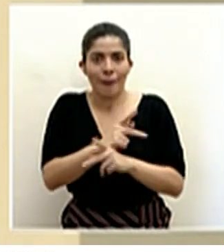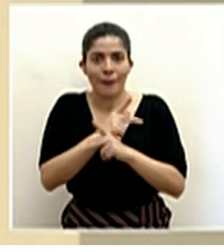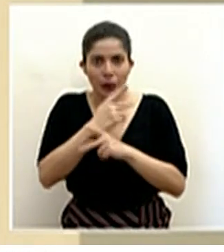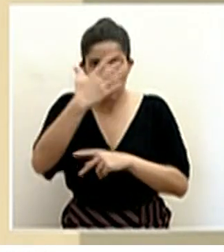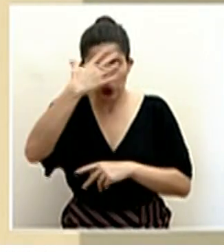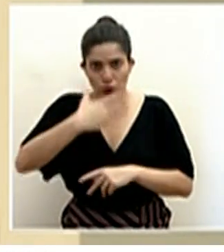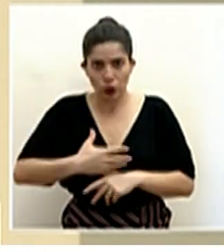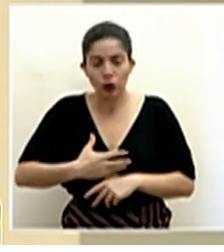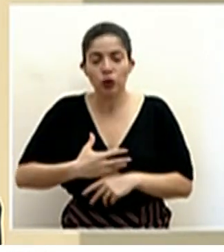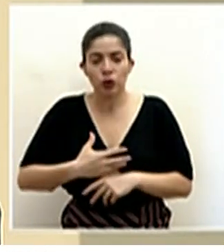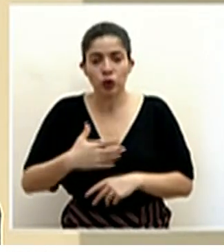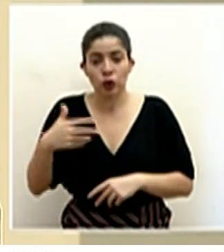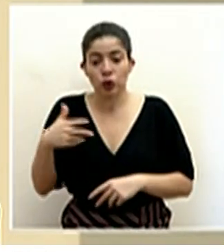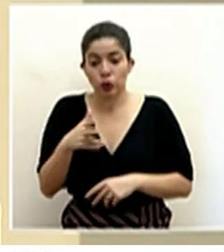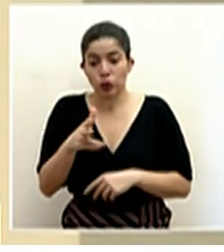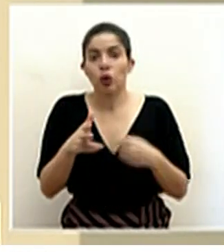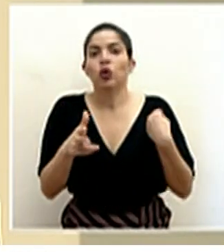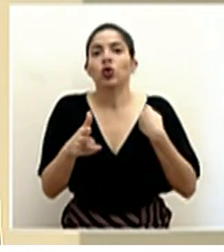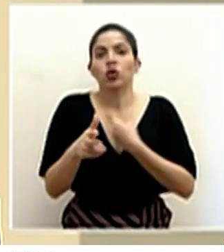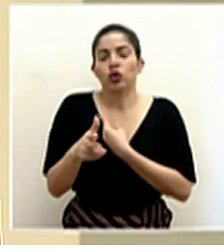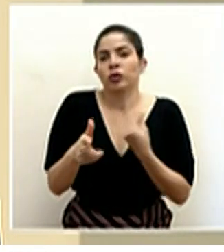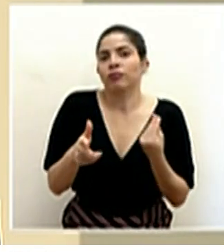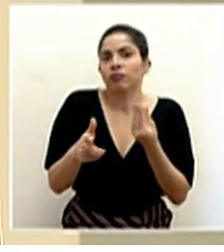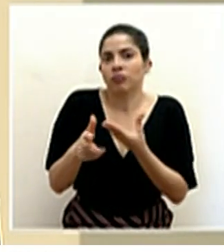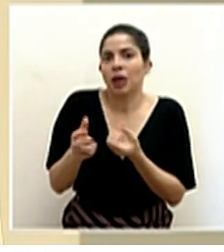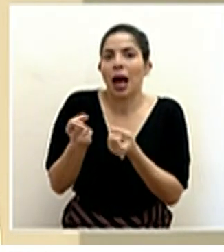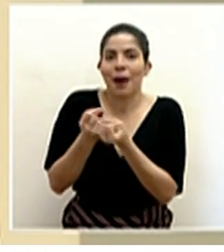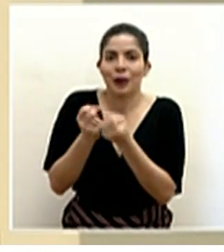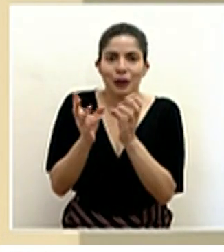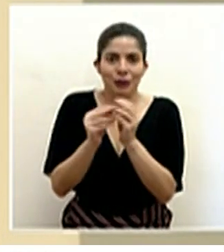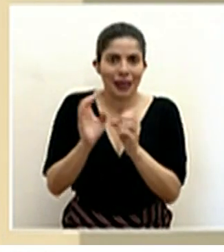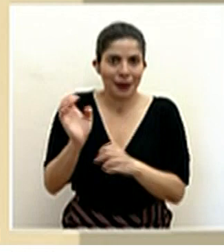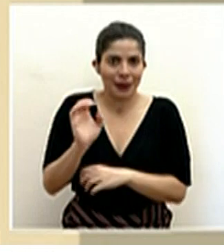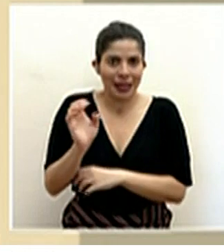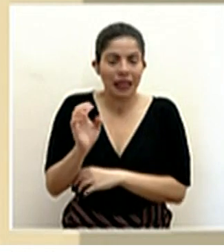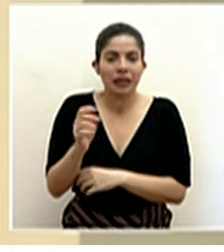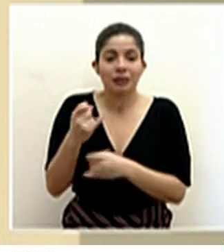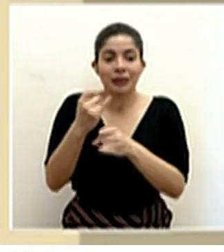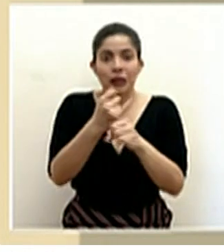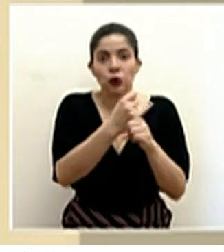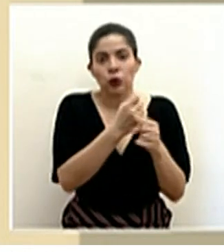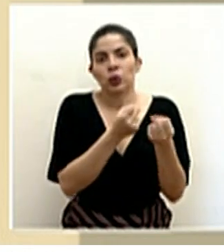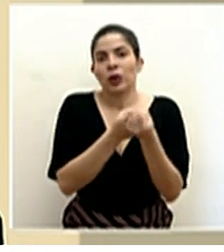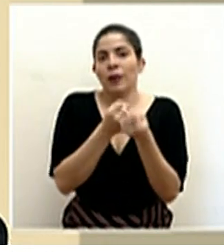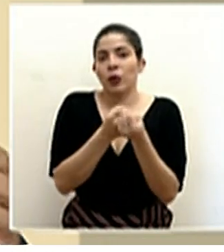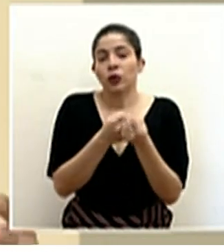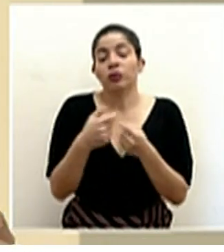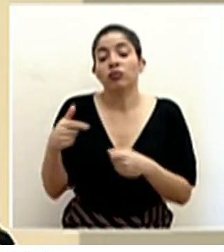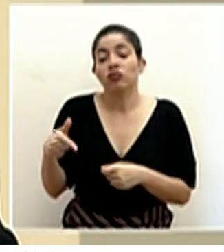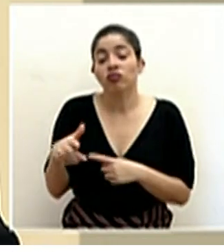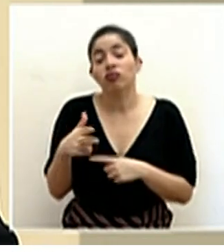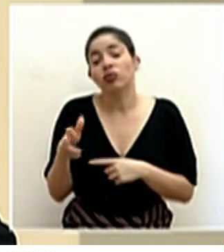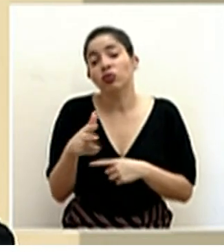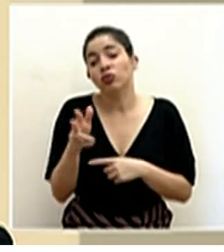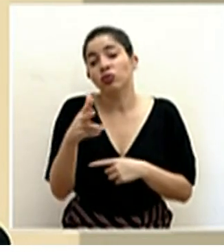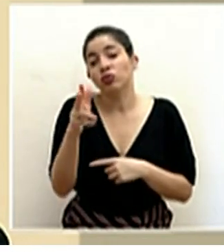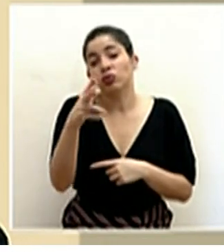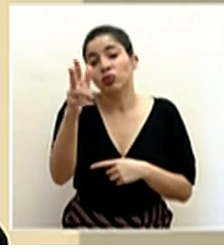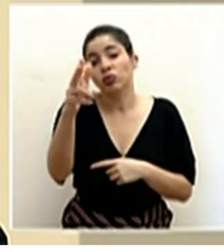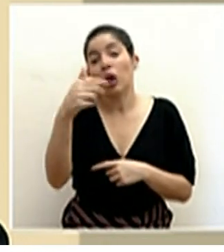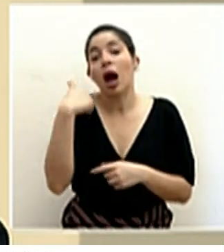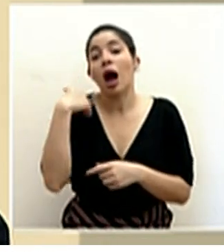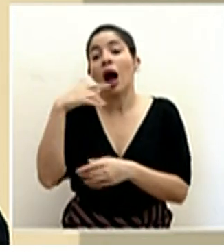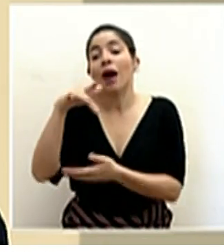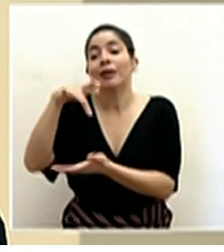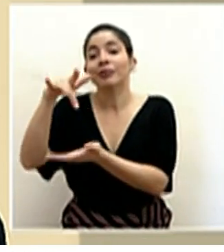personal, que con eso estamos apoyando desde la Comisión de Emergencia a las diferentes instituciones. Durante el trayecto están los puntos